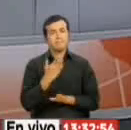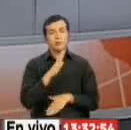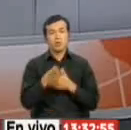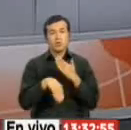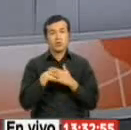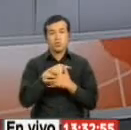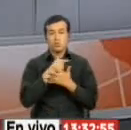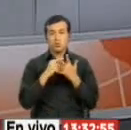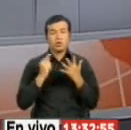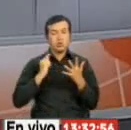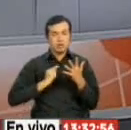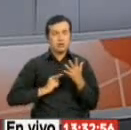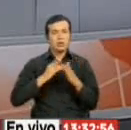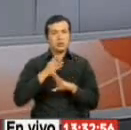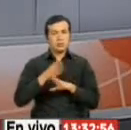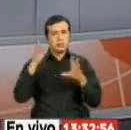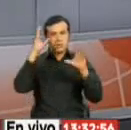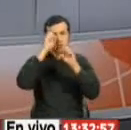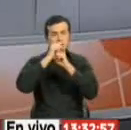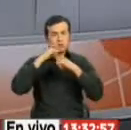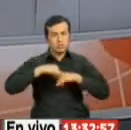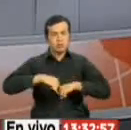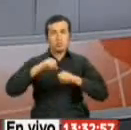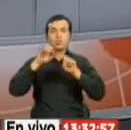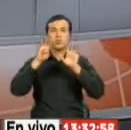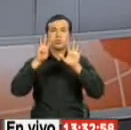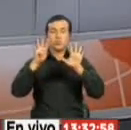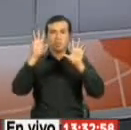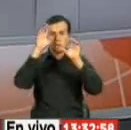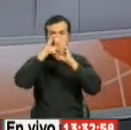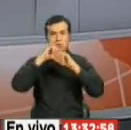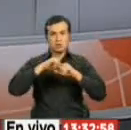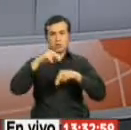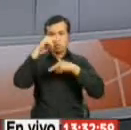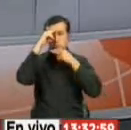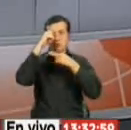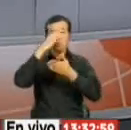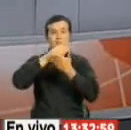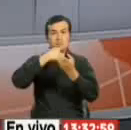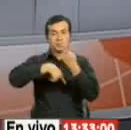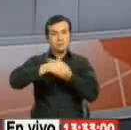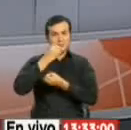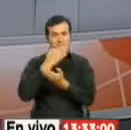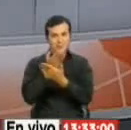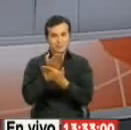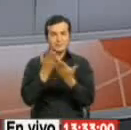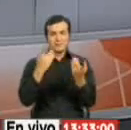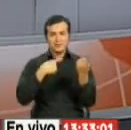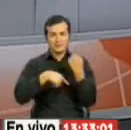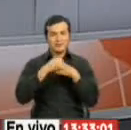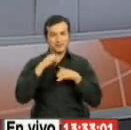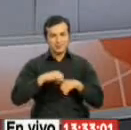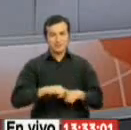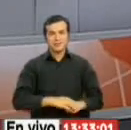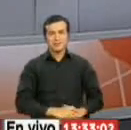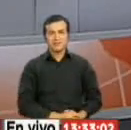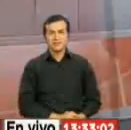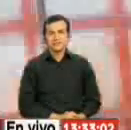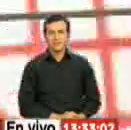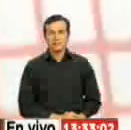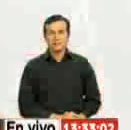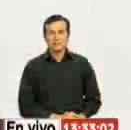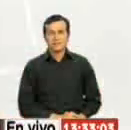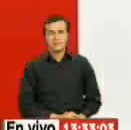los detalles los tendremos en nuestra emisión estelar a partir de las 21 horas os vamos a una breve vamos a comenzar regresamos en seguirá con más físicas